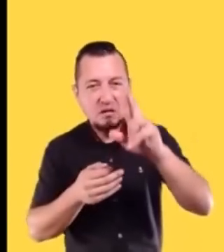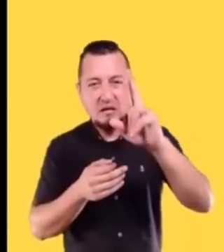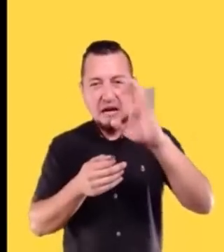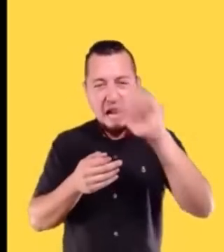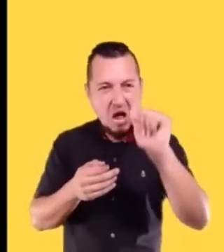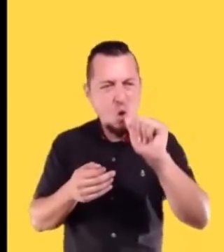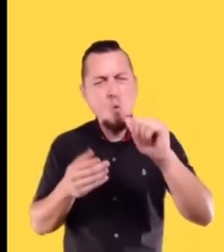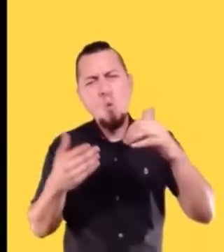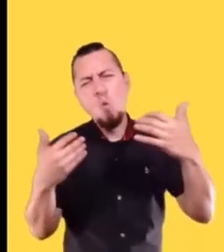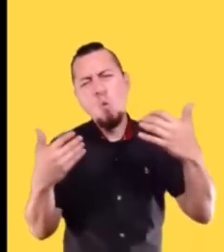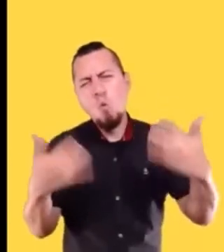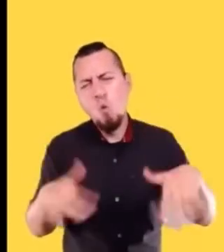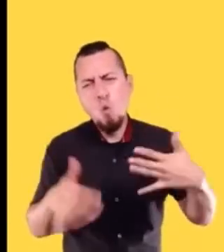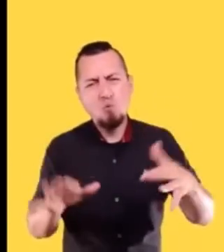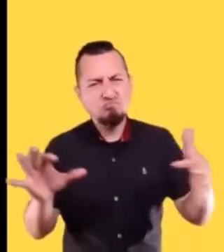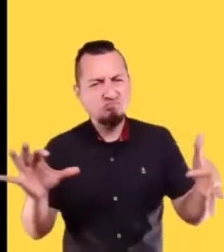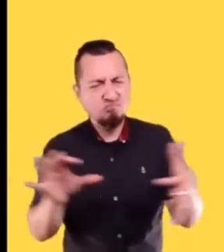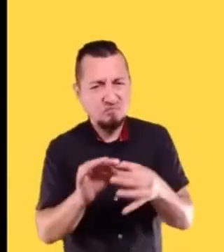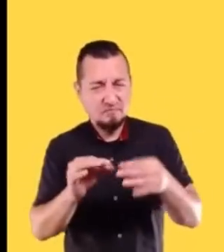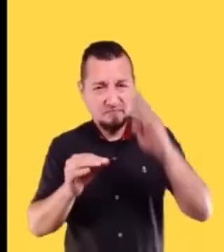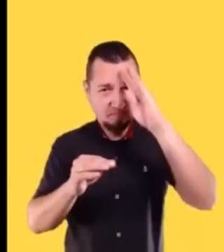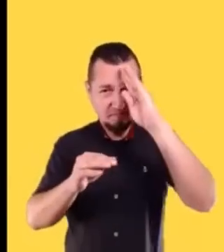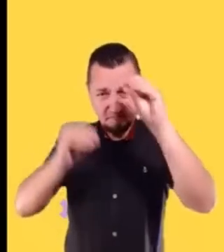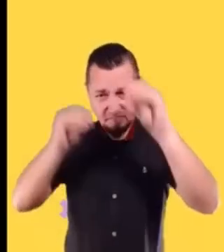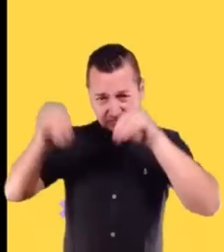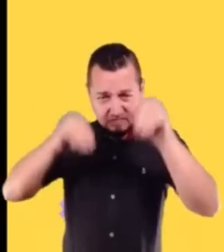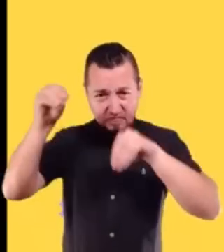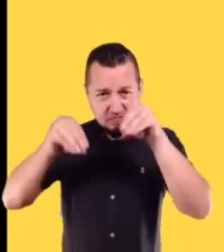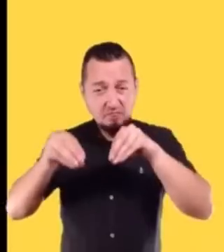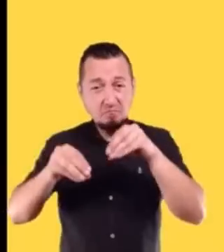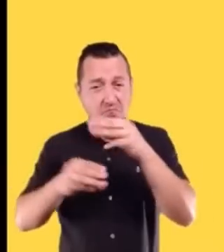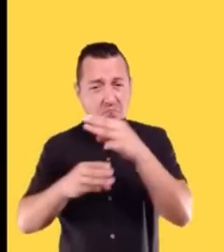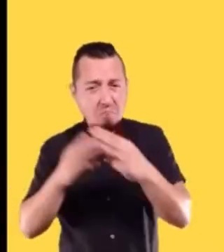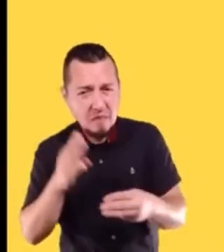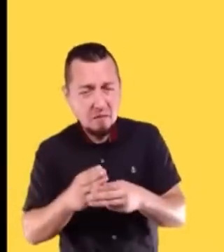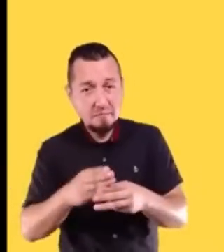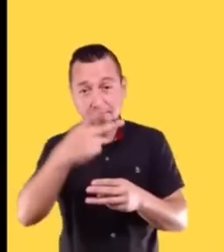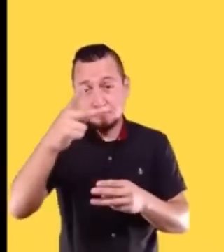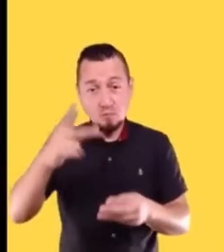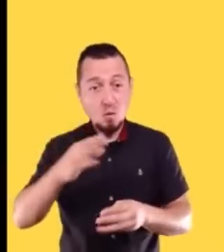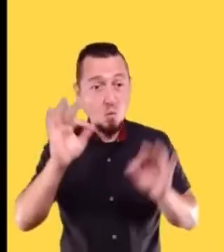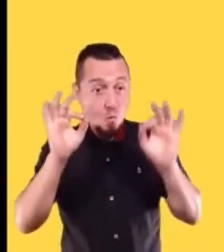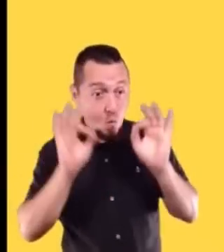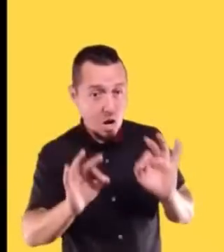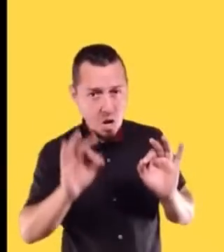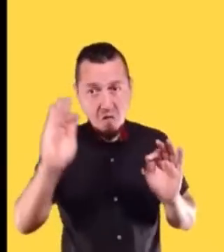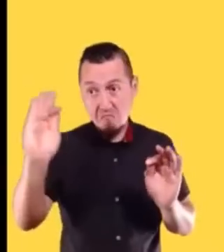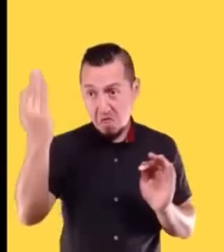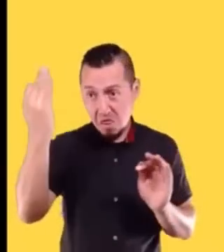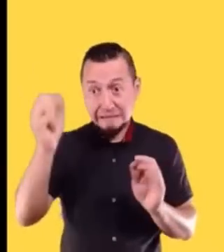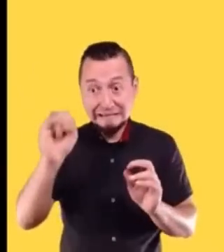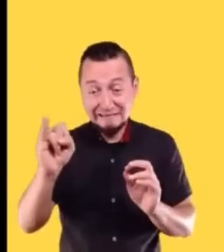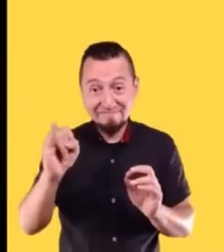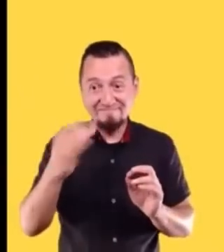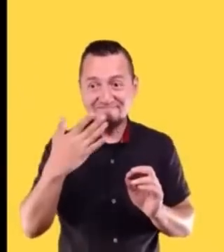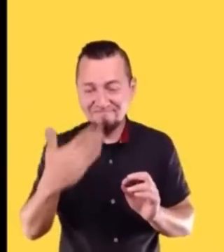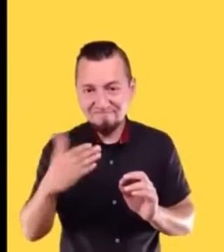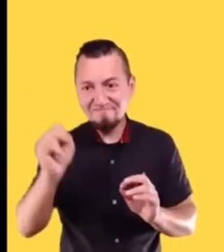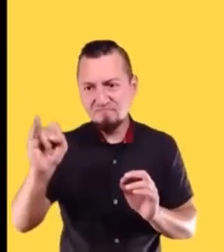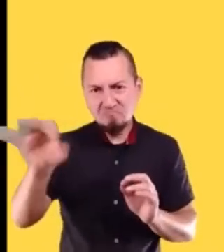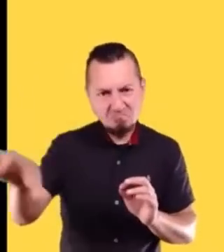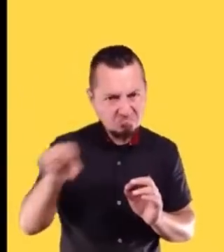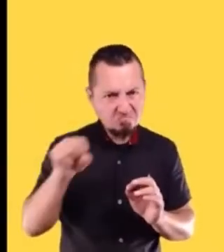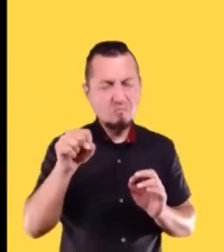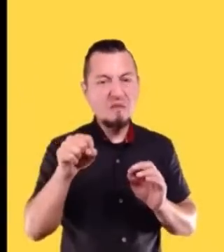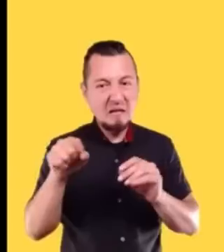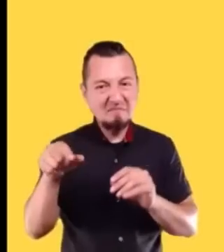federal, diseñando nuestros propios materiales y seleccionando lo bueno de lo que nos presenta la federación. Formación siempre